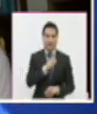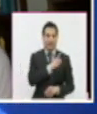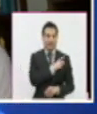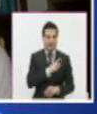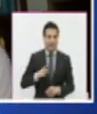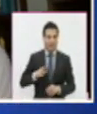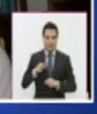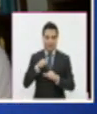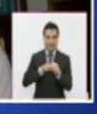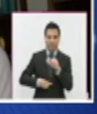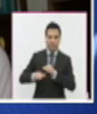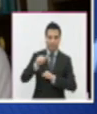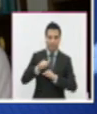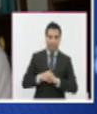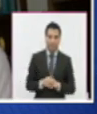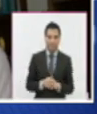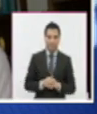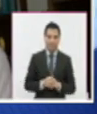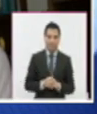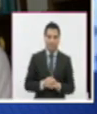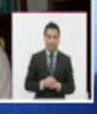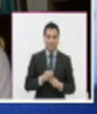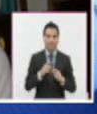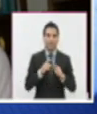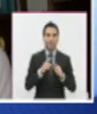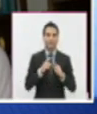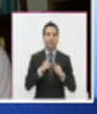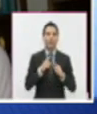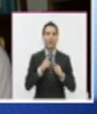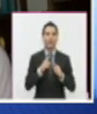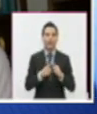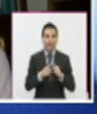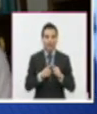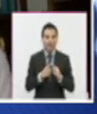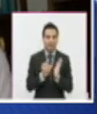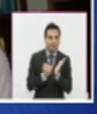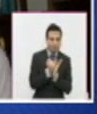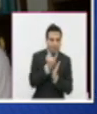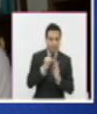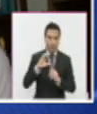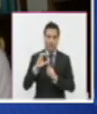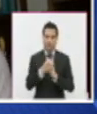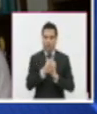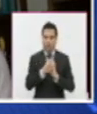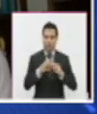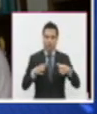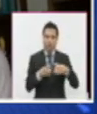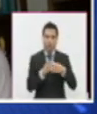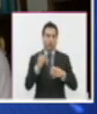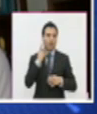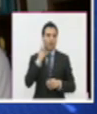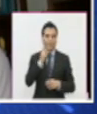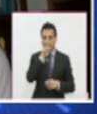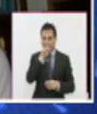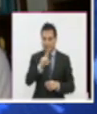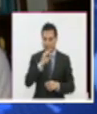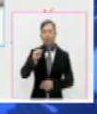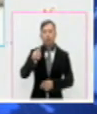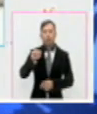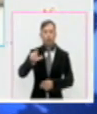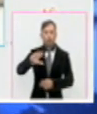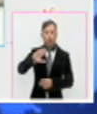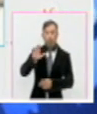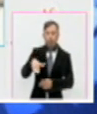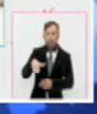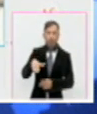una novedad desconocida. Sí. La democracia estaba instalada en México desde antes y es gracias al trabajo de